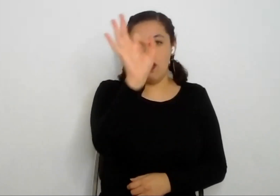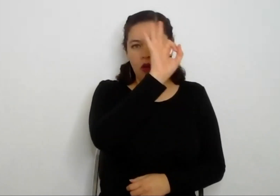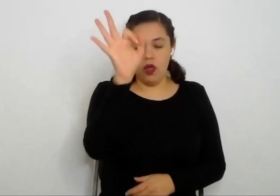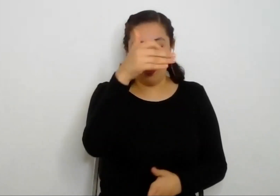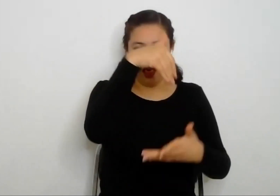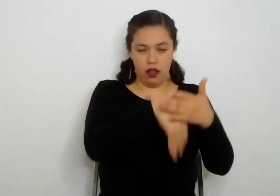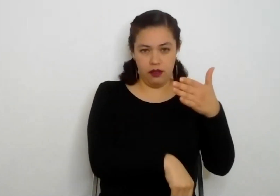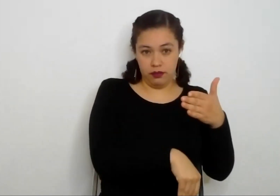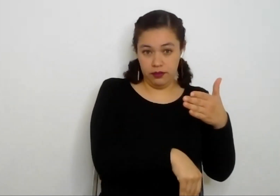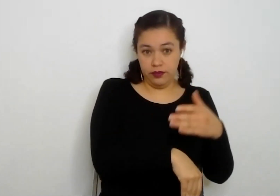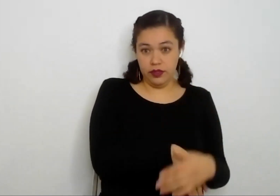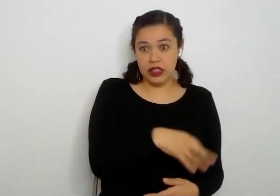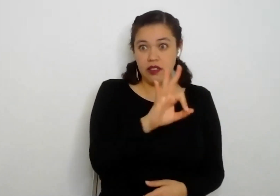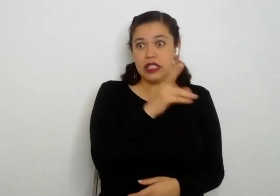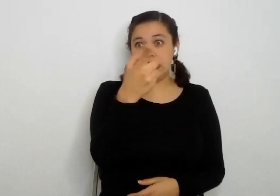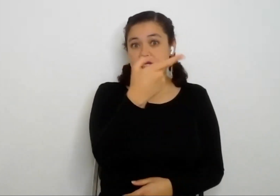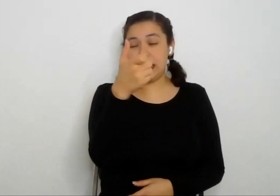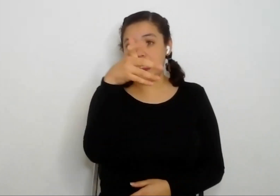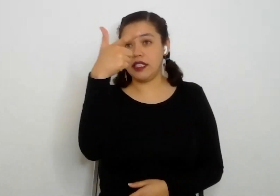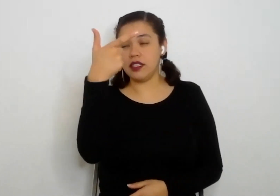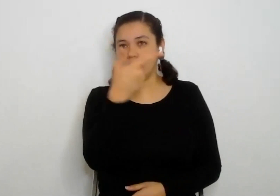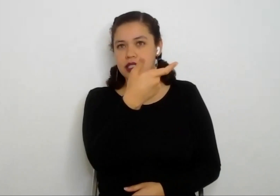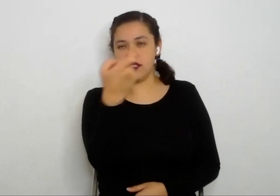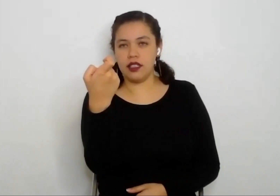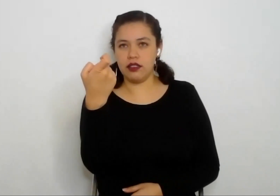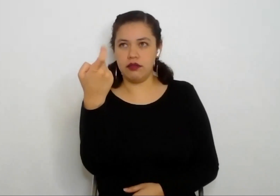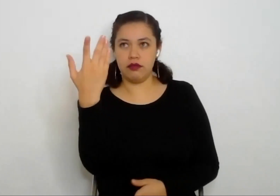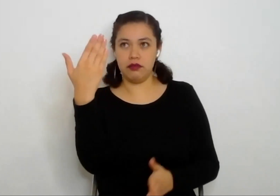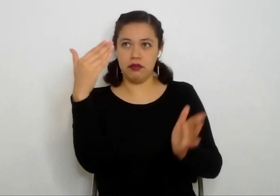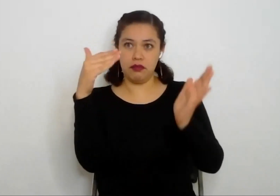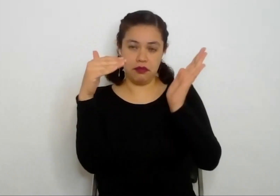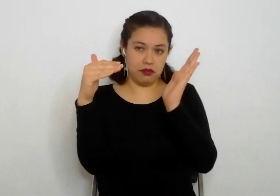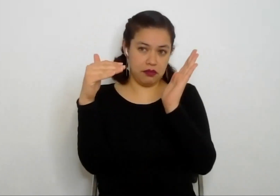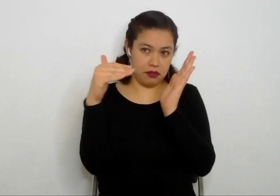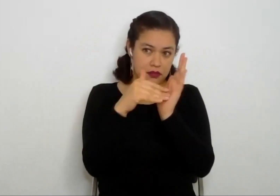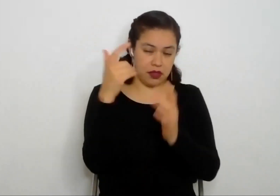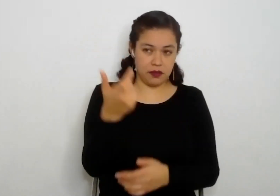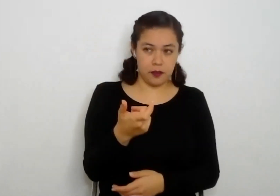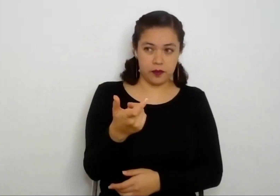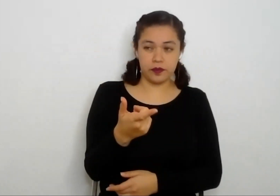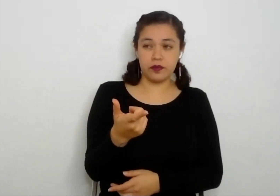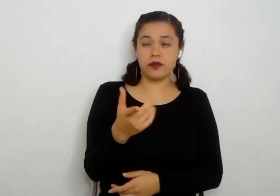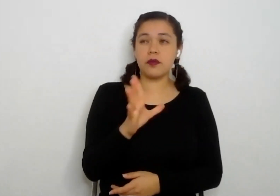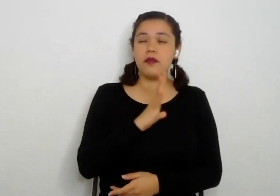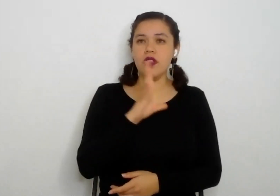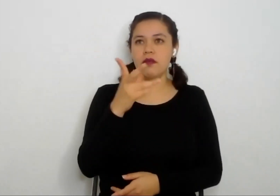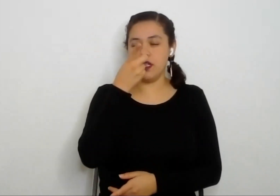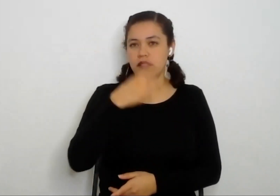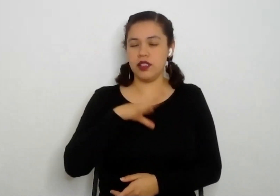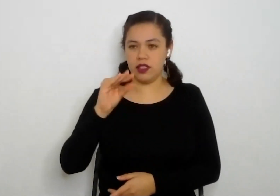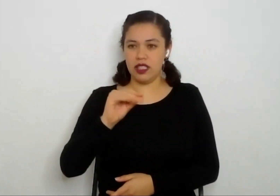Y si tenía 100,000 pesos, le dicen que tiene 90,000. No me gustan los fondos de inversión, mucho menos de